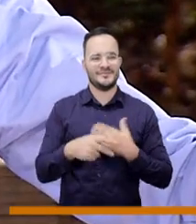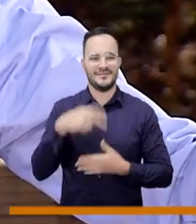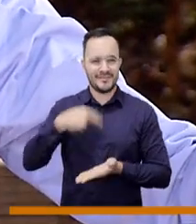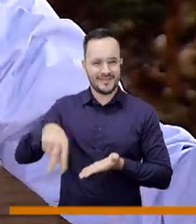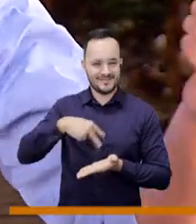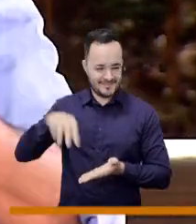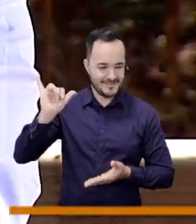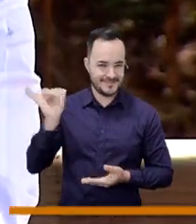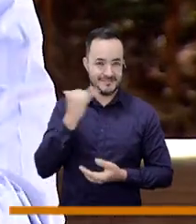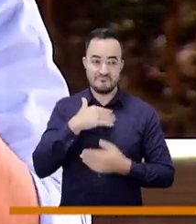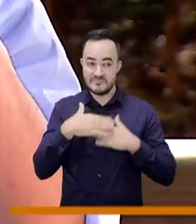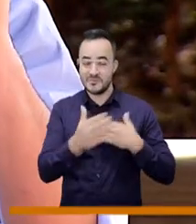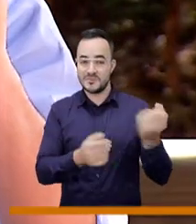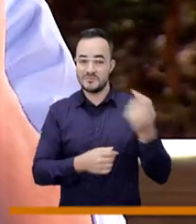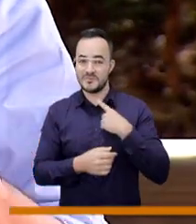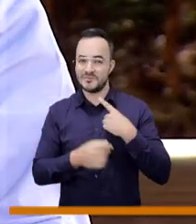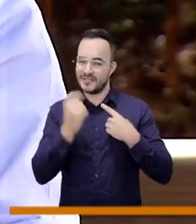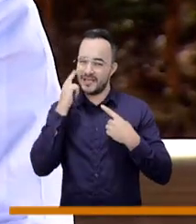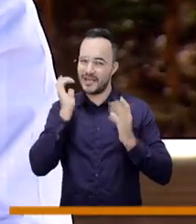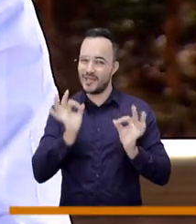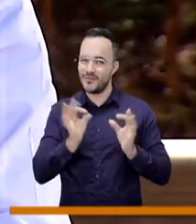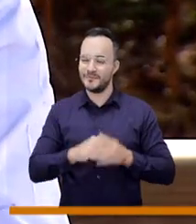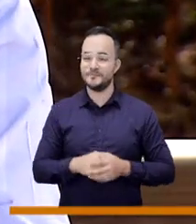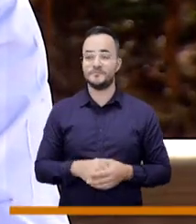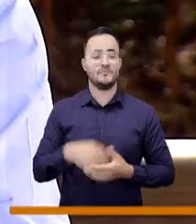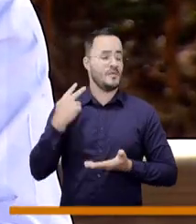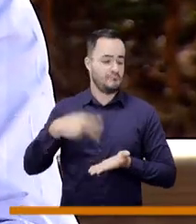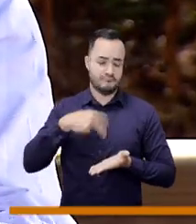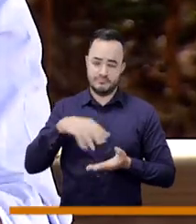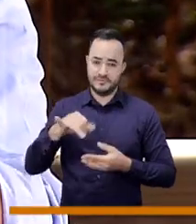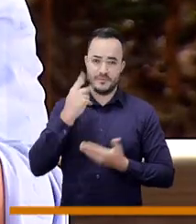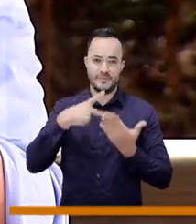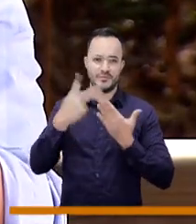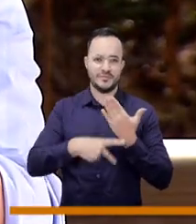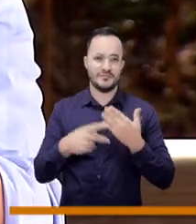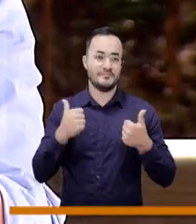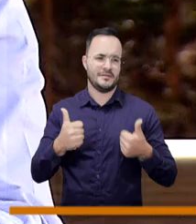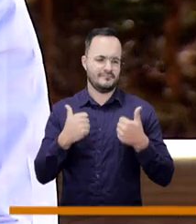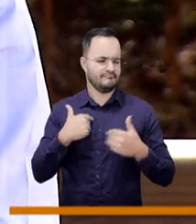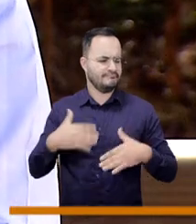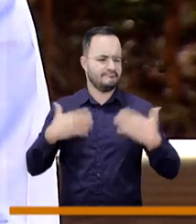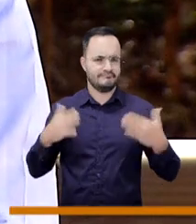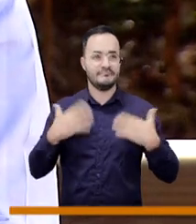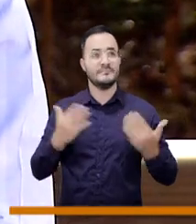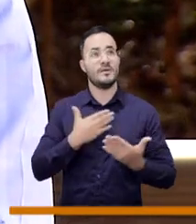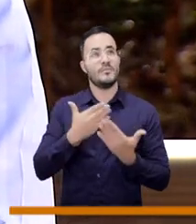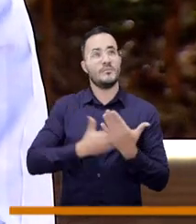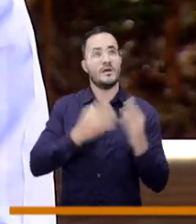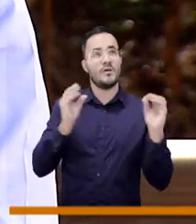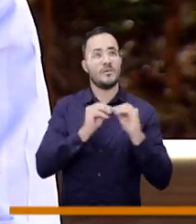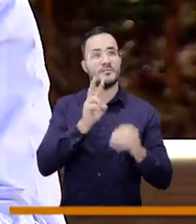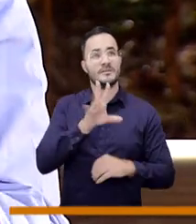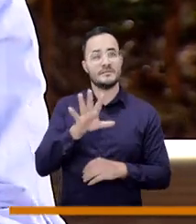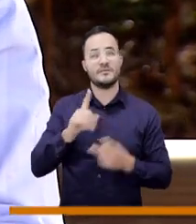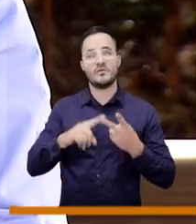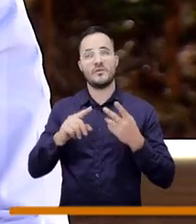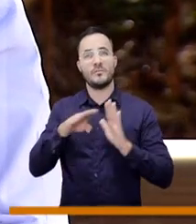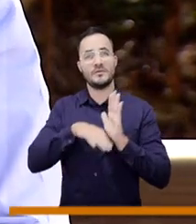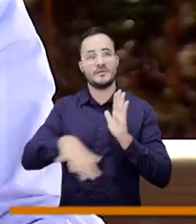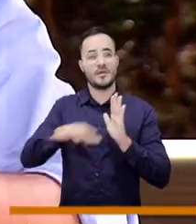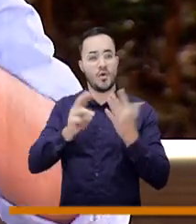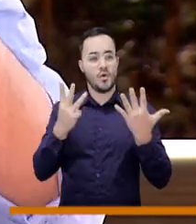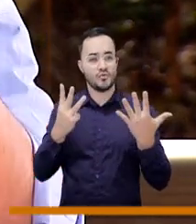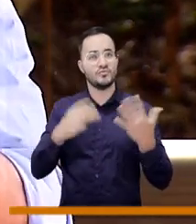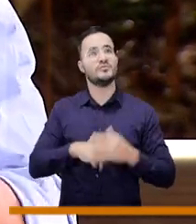de Medellín-Sidanza, que me vas a preguntar sobre él seguramente, y nos sentimos orgullosos del trabajo y la gestión que hemos realizado. 25